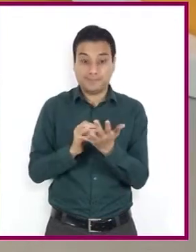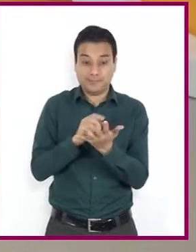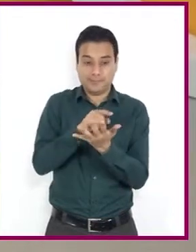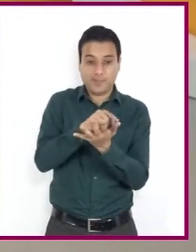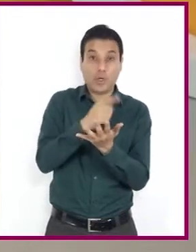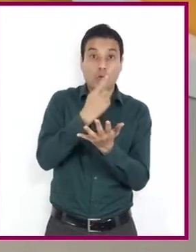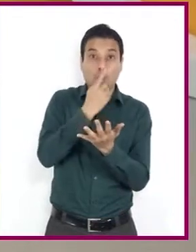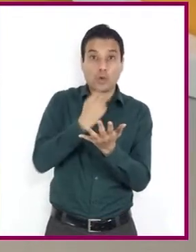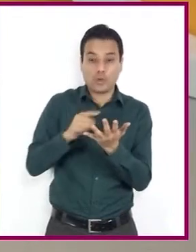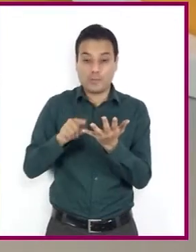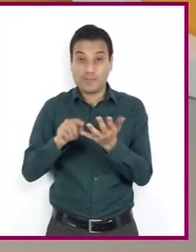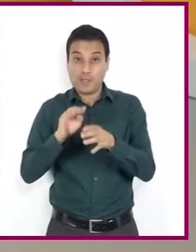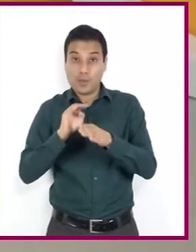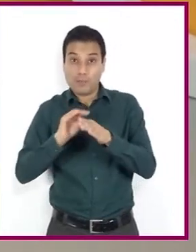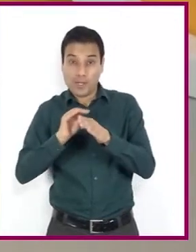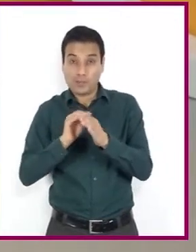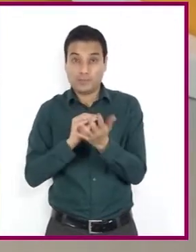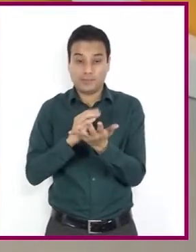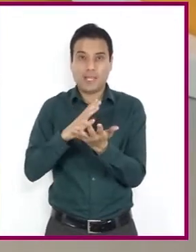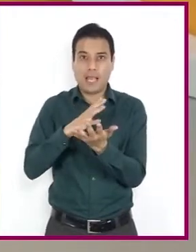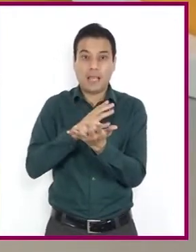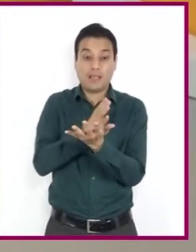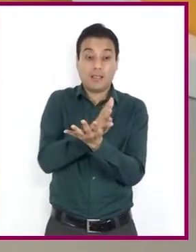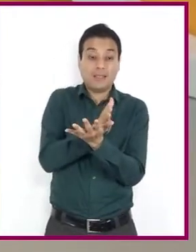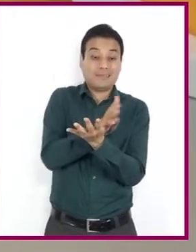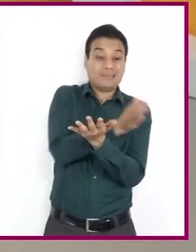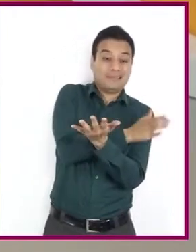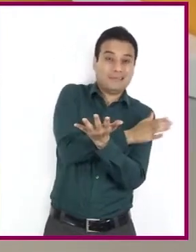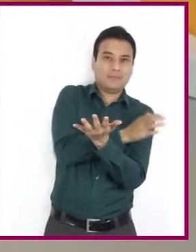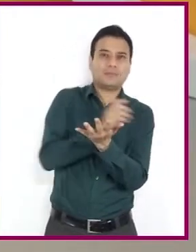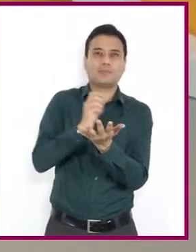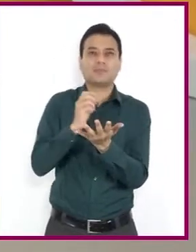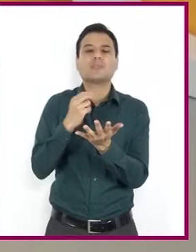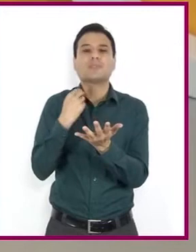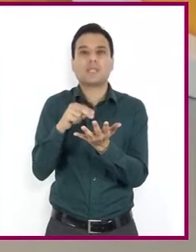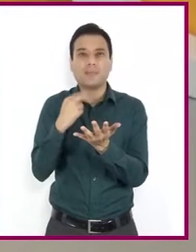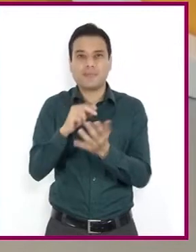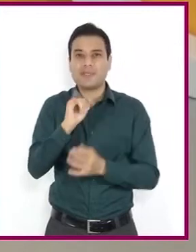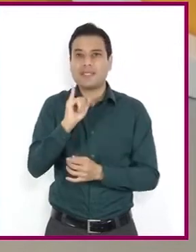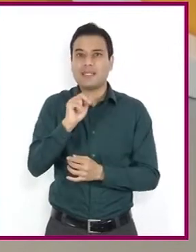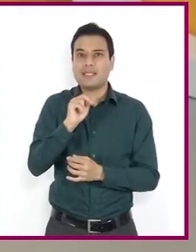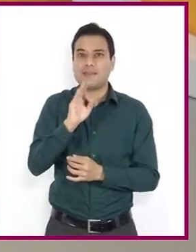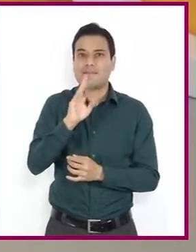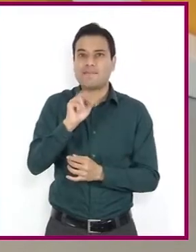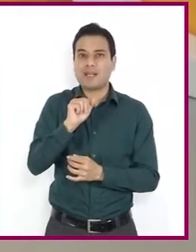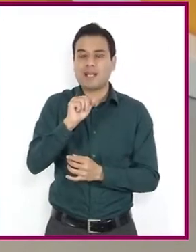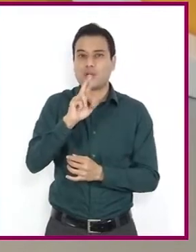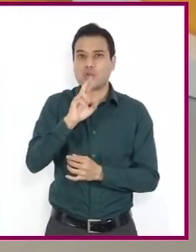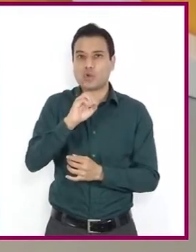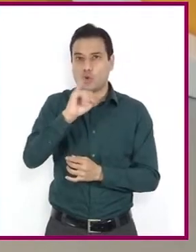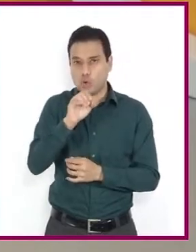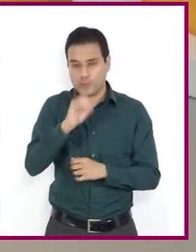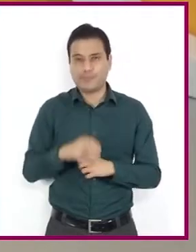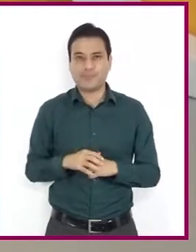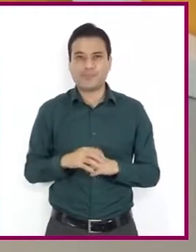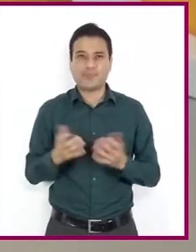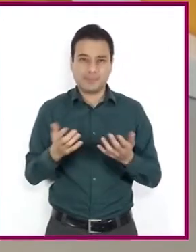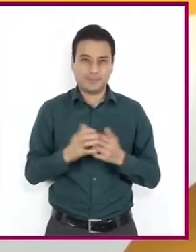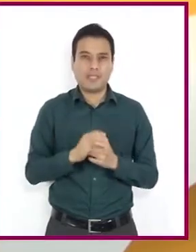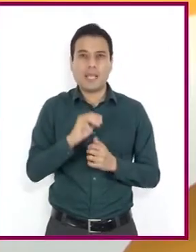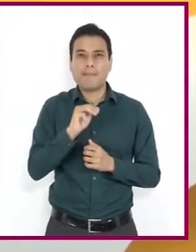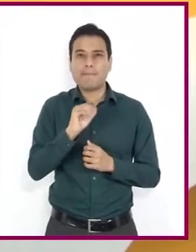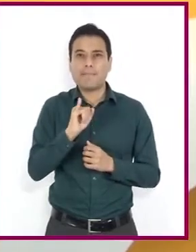frecuencias del espectro visible. Más allá del rojo están el infrarrojo, el microondas y las ondas de